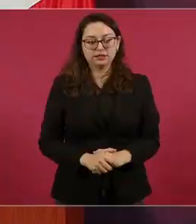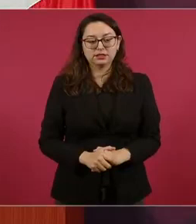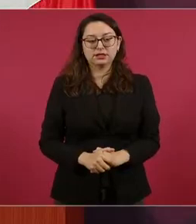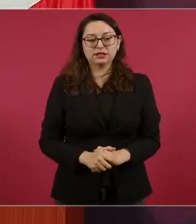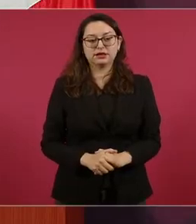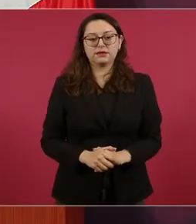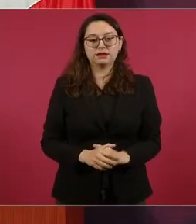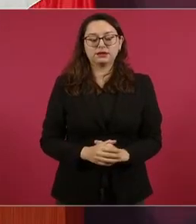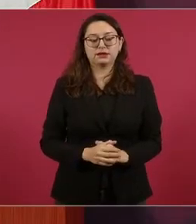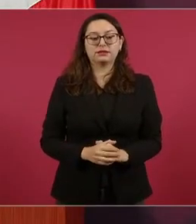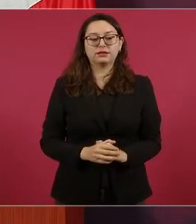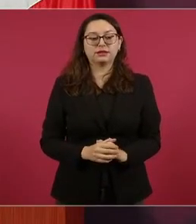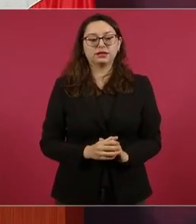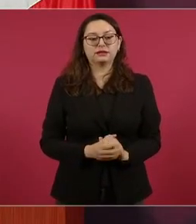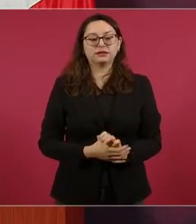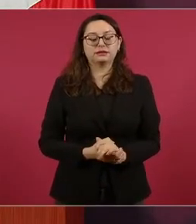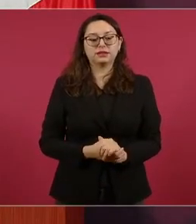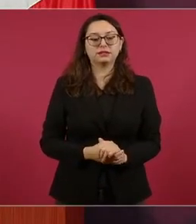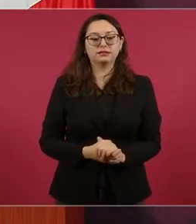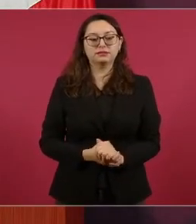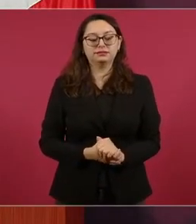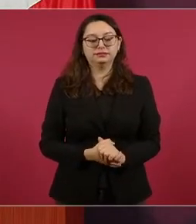pesos el